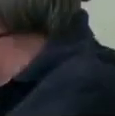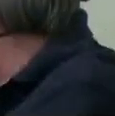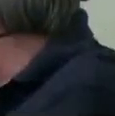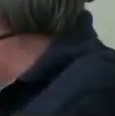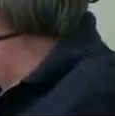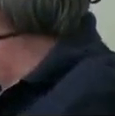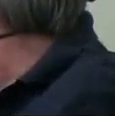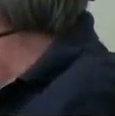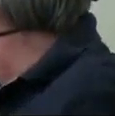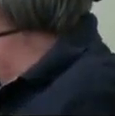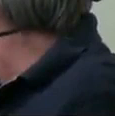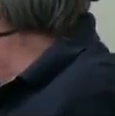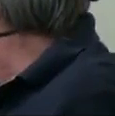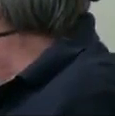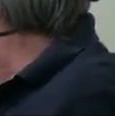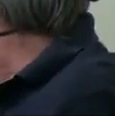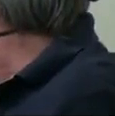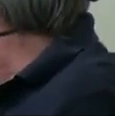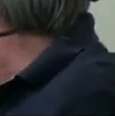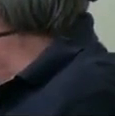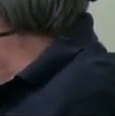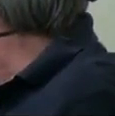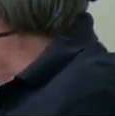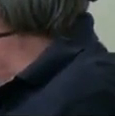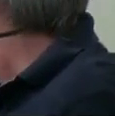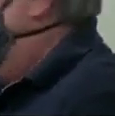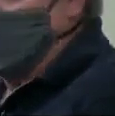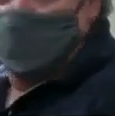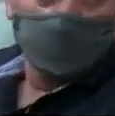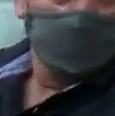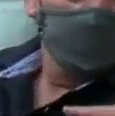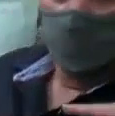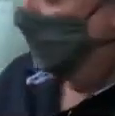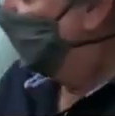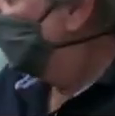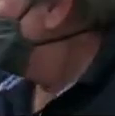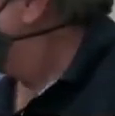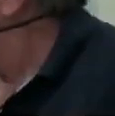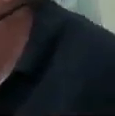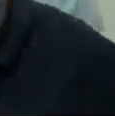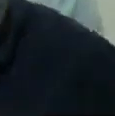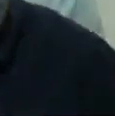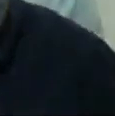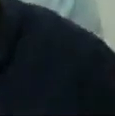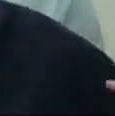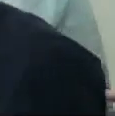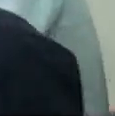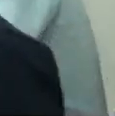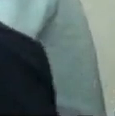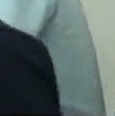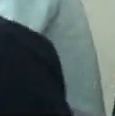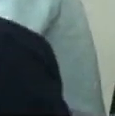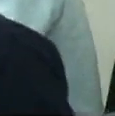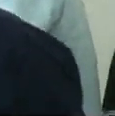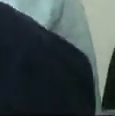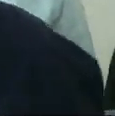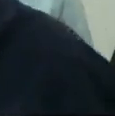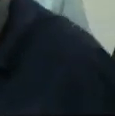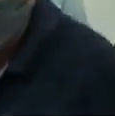justamente, es el contacto con un agente penitenciario, ¿no? Esto es epidemiológicamente